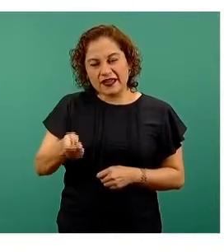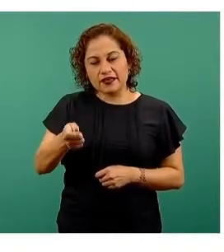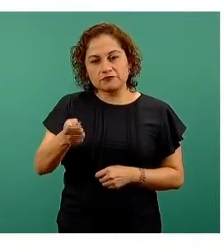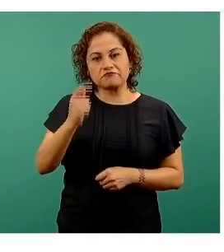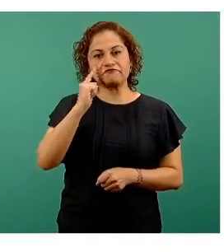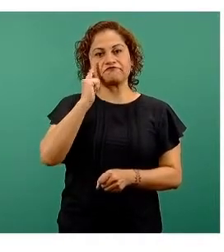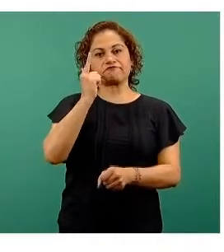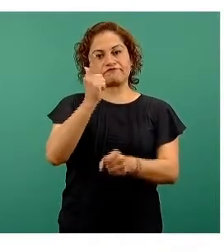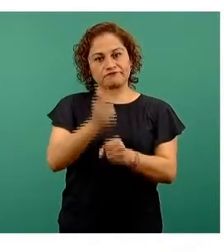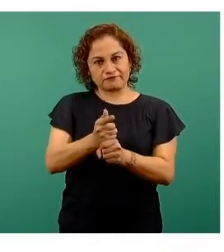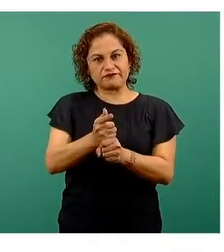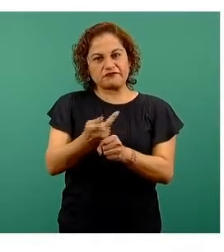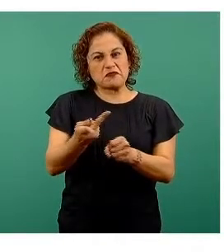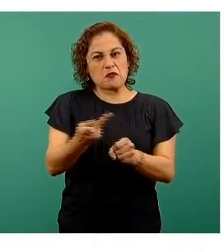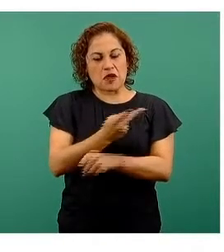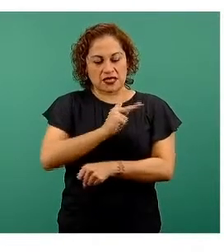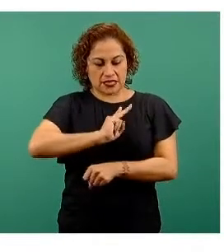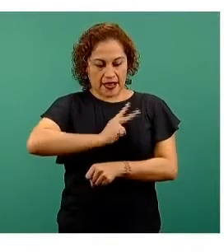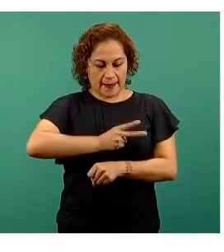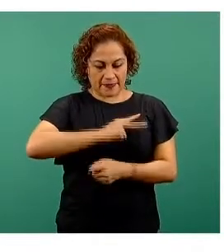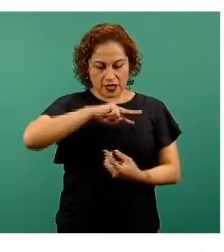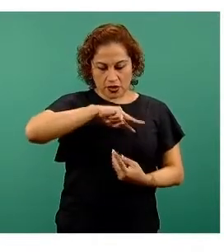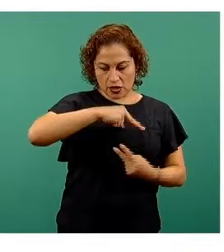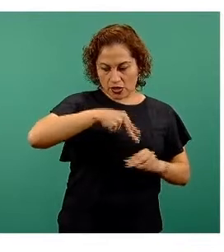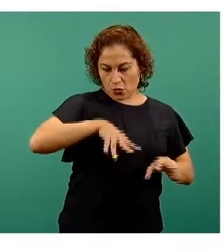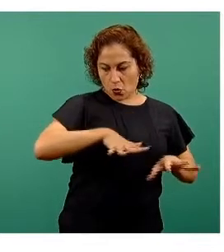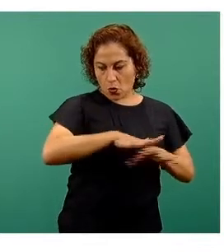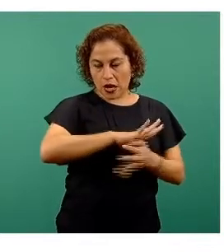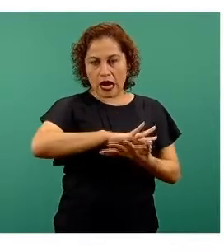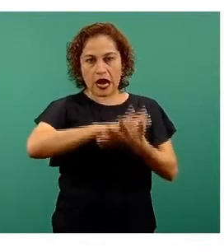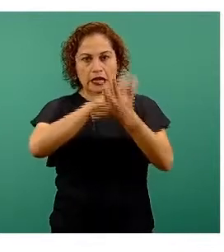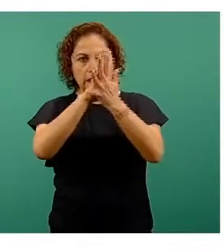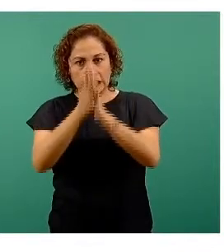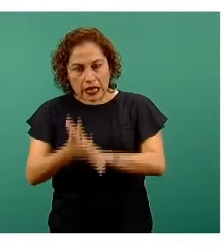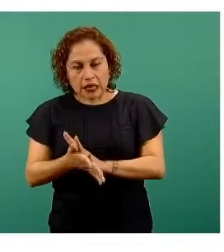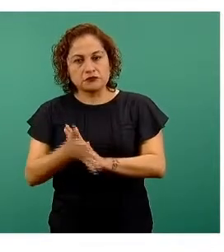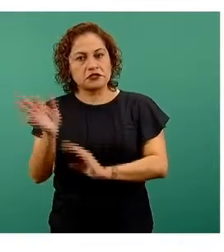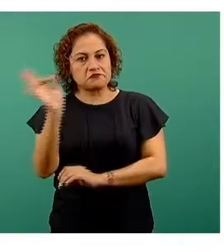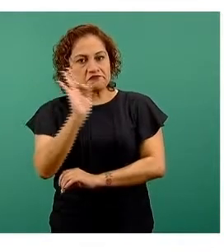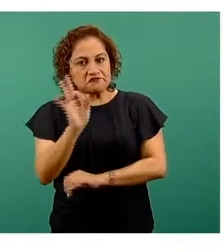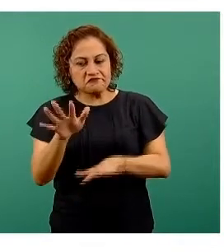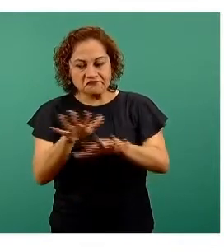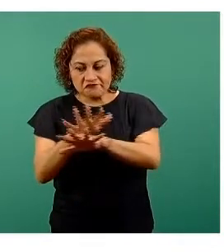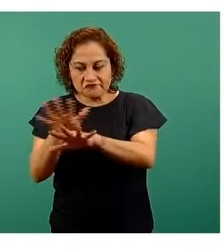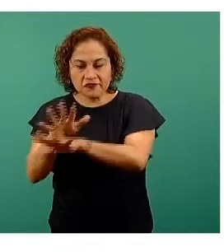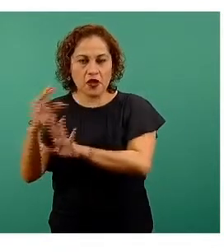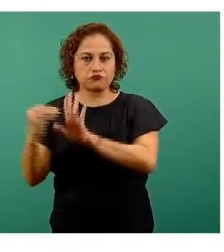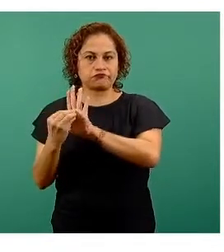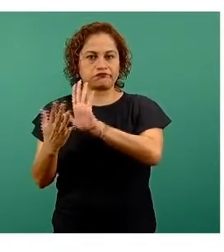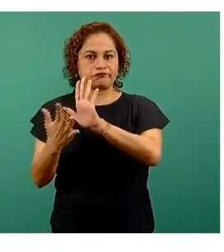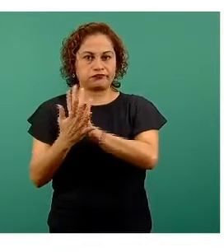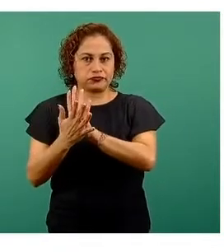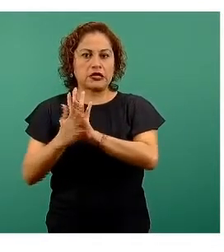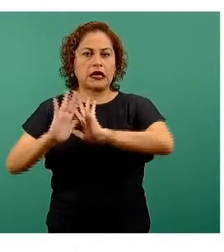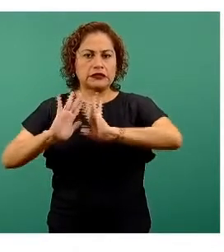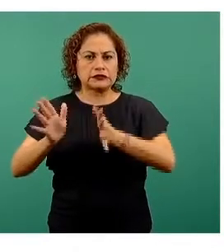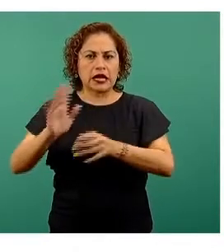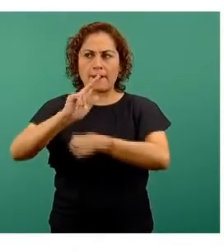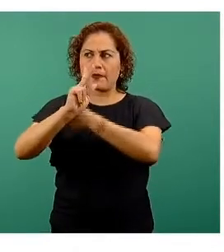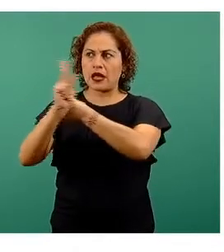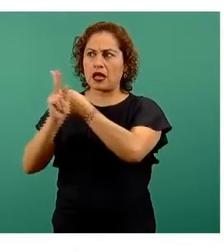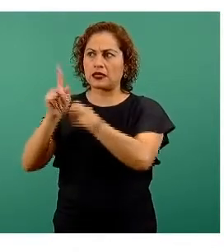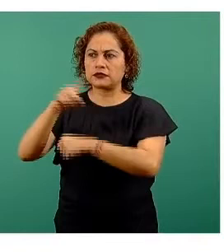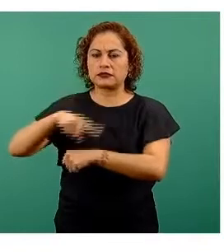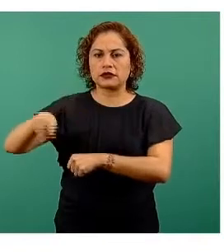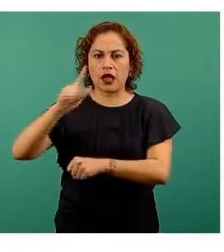identificación de estas mutaciones o variantes que pueden presentar y que se han evidenciado en todo el mundo en